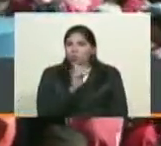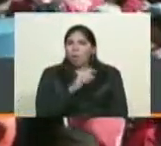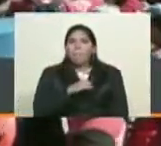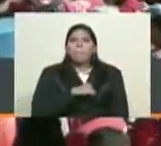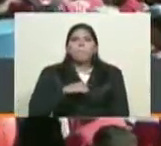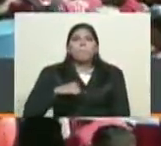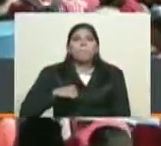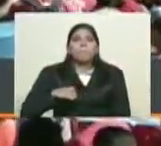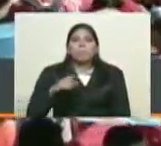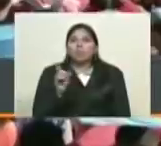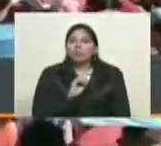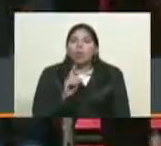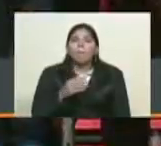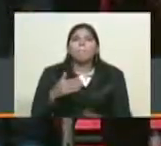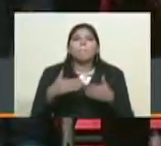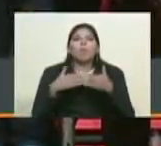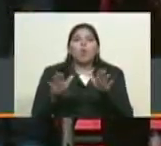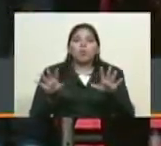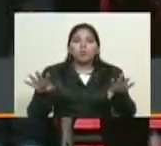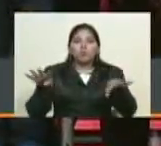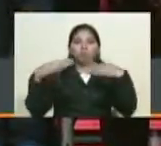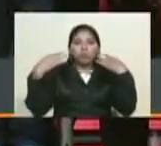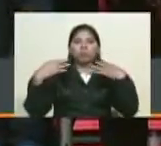Para yo defender la verdad de un pueblo.